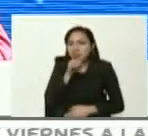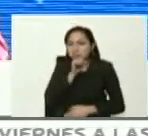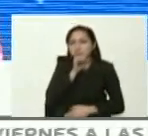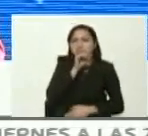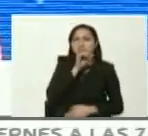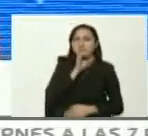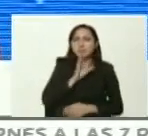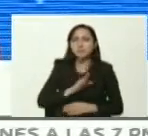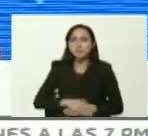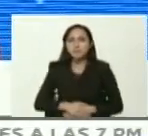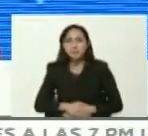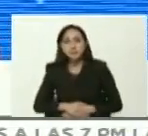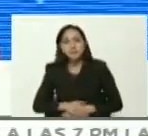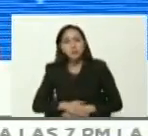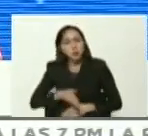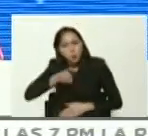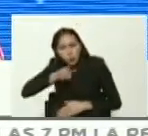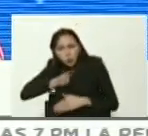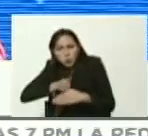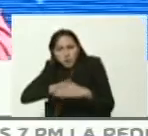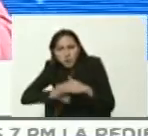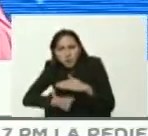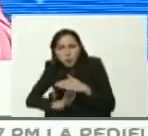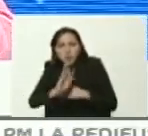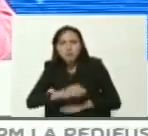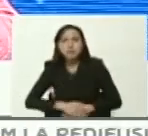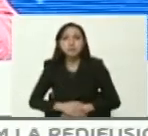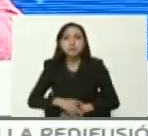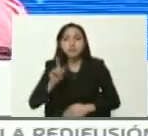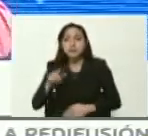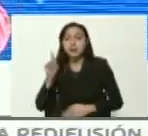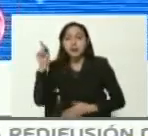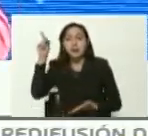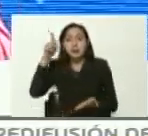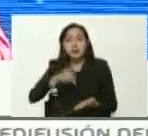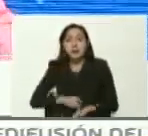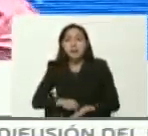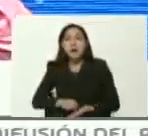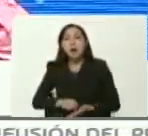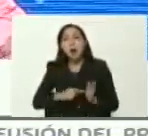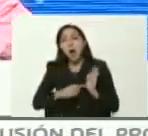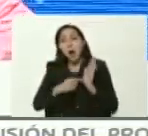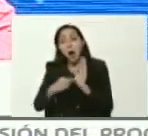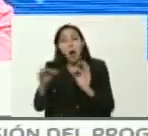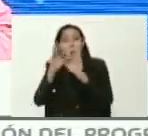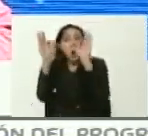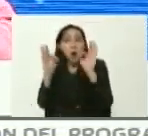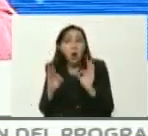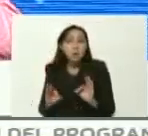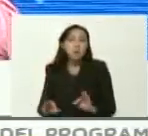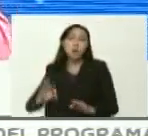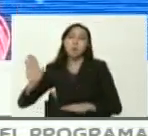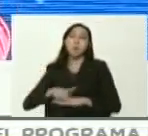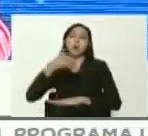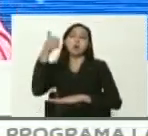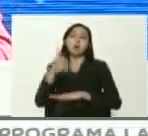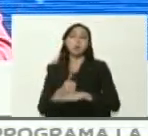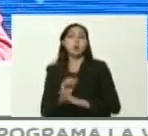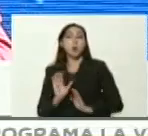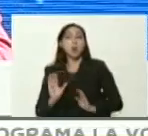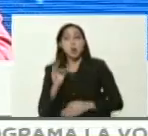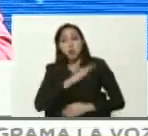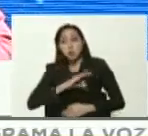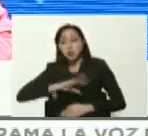silenciosas, iban por debajo. Y al final, no, la culpa es el modelo, decían. La culpa es del